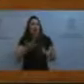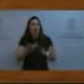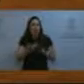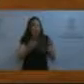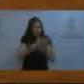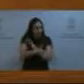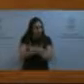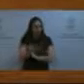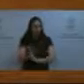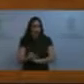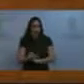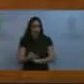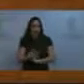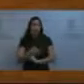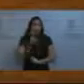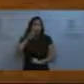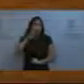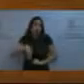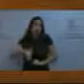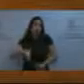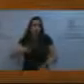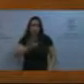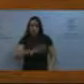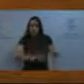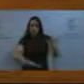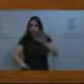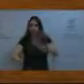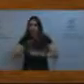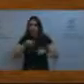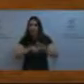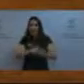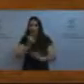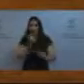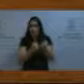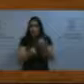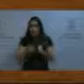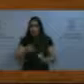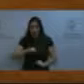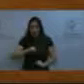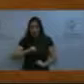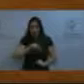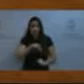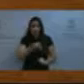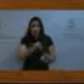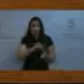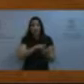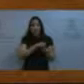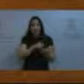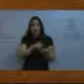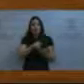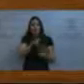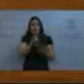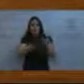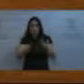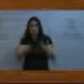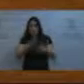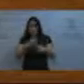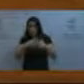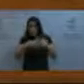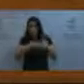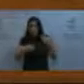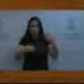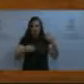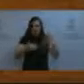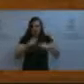Es de sobra conocido el desbarajuste existente en la gestión económica del ERA. Han cobrado precios superiores a miles de usuarios y